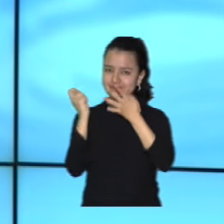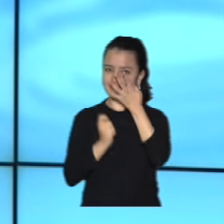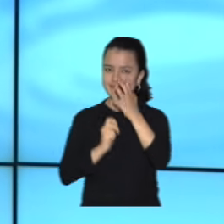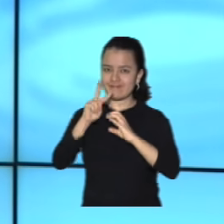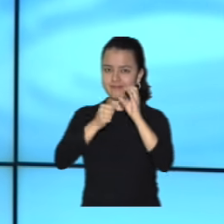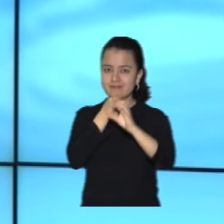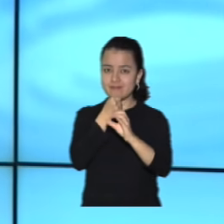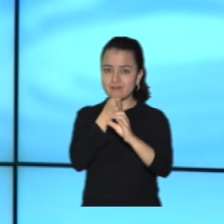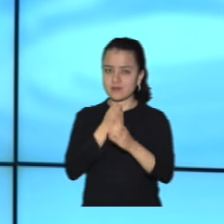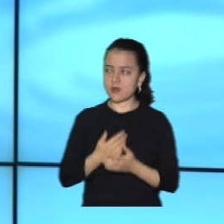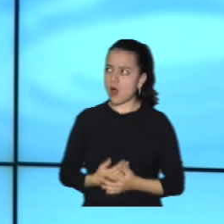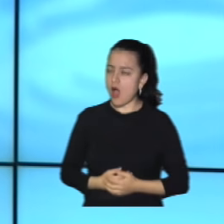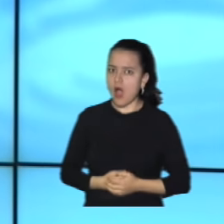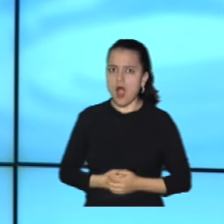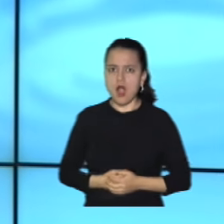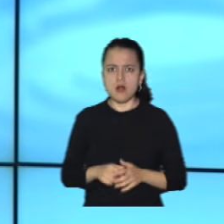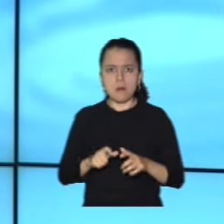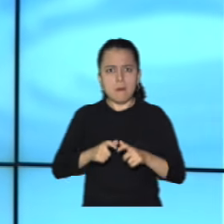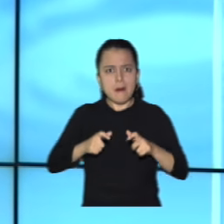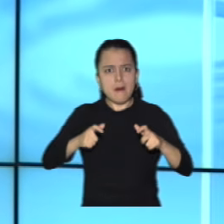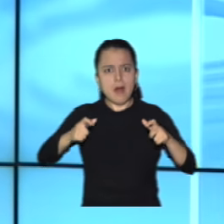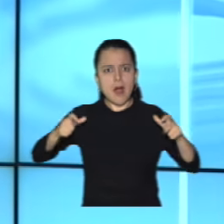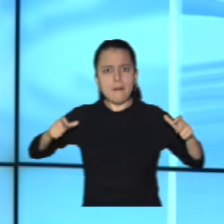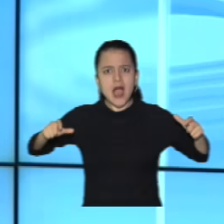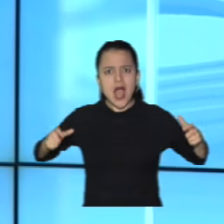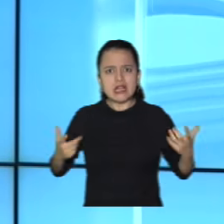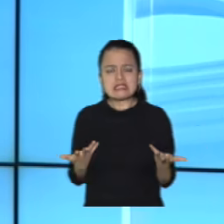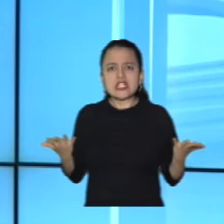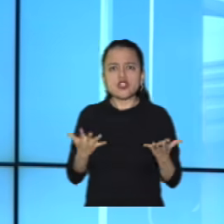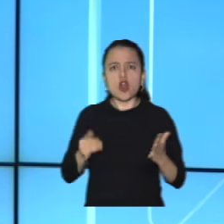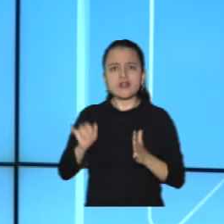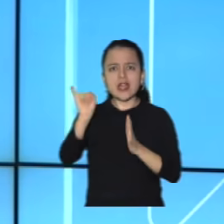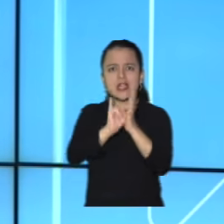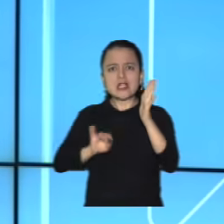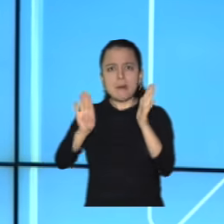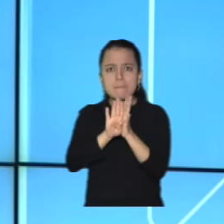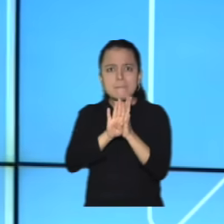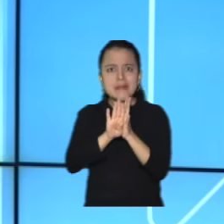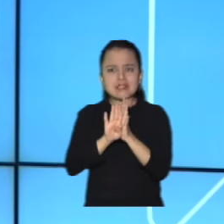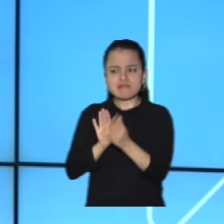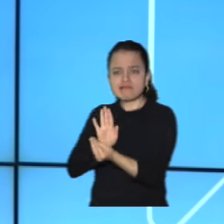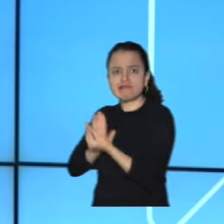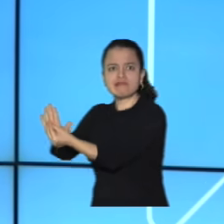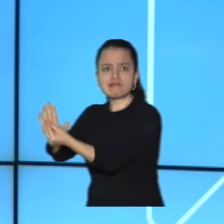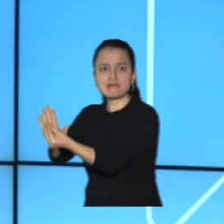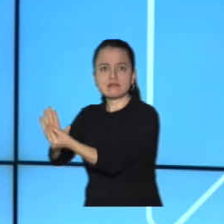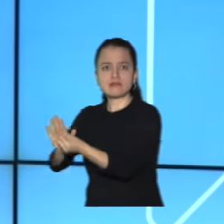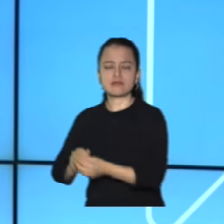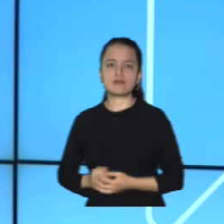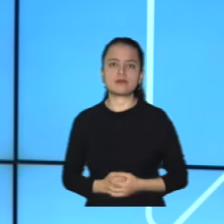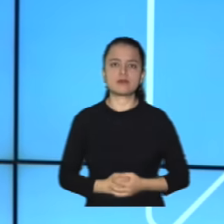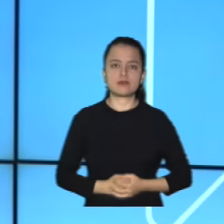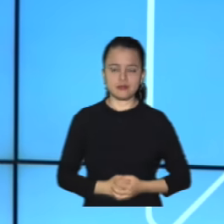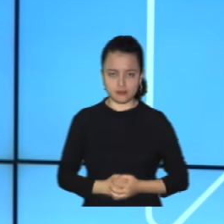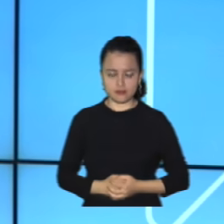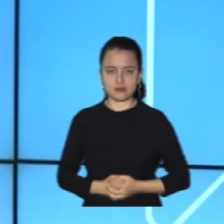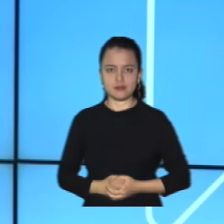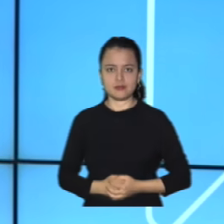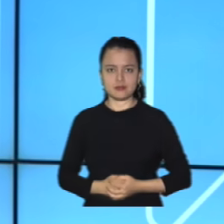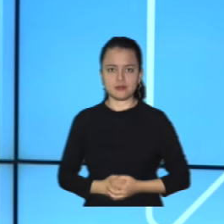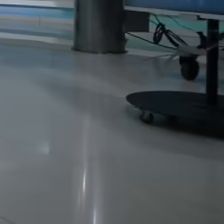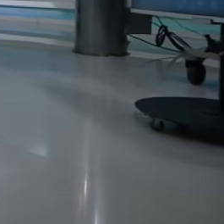regresar les contamos del aumento del número de desplazados en Ituango por amenazas de grupos armados. Ya volvemos.